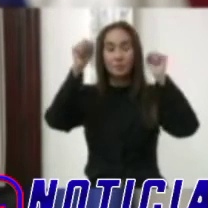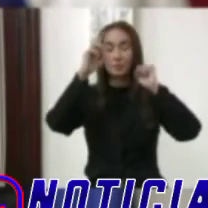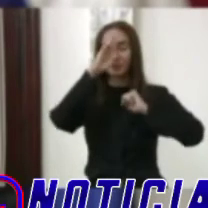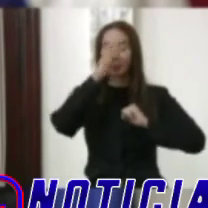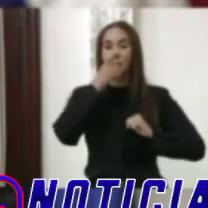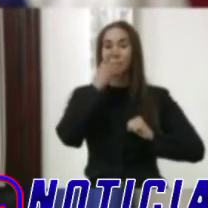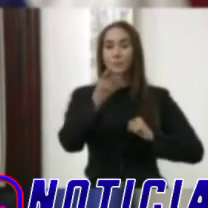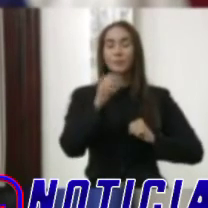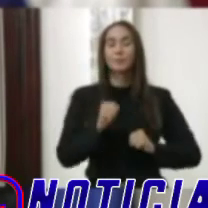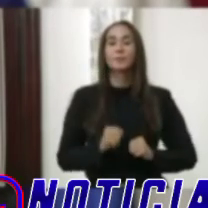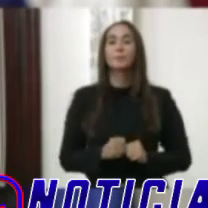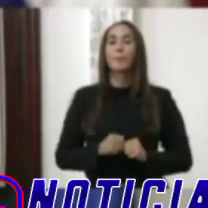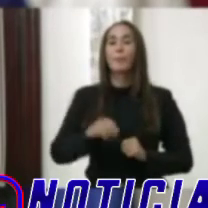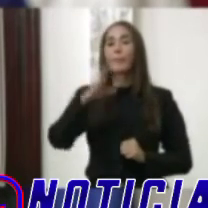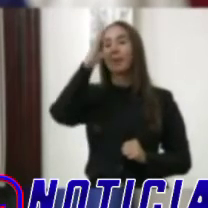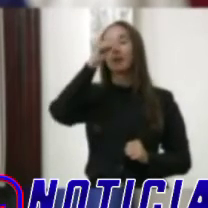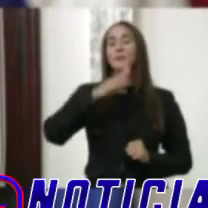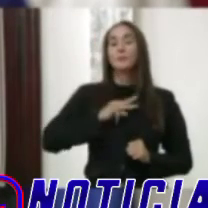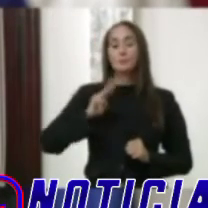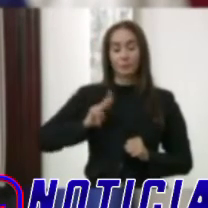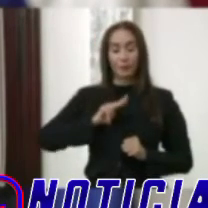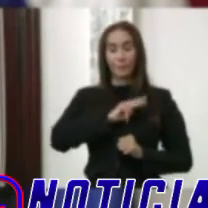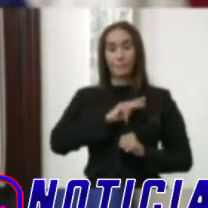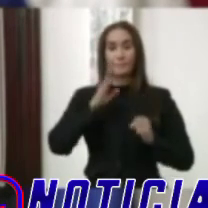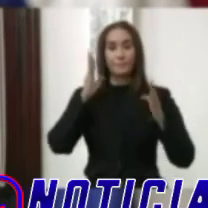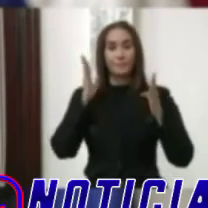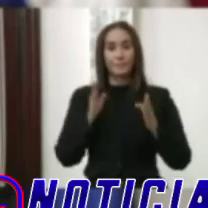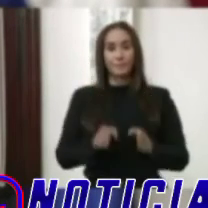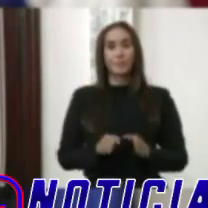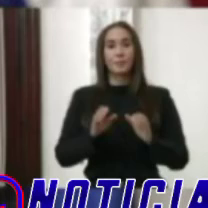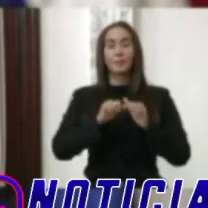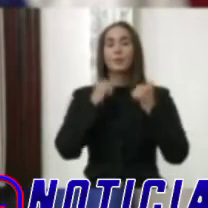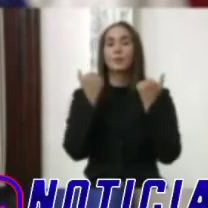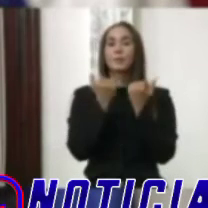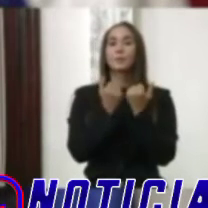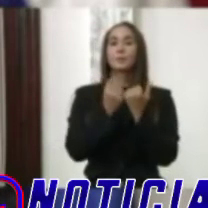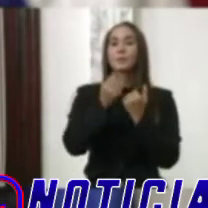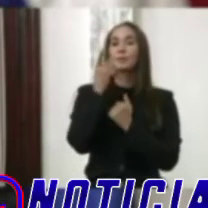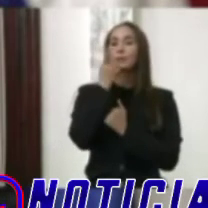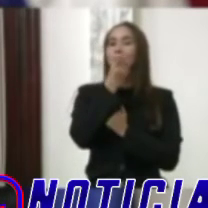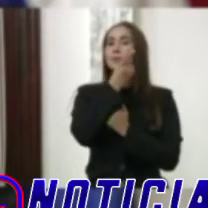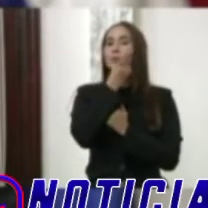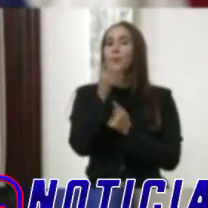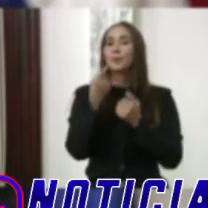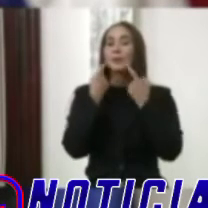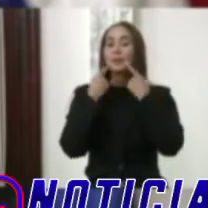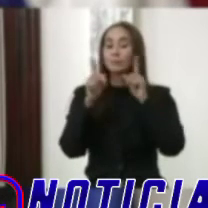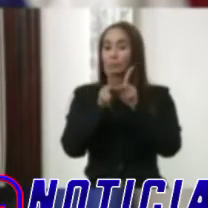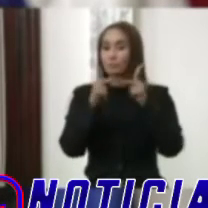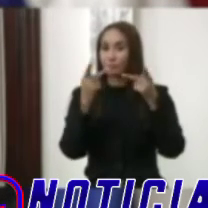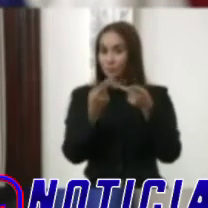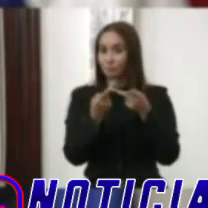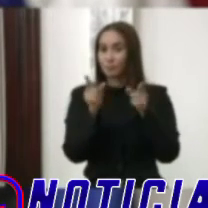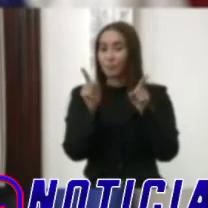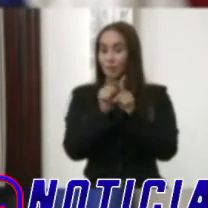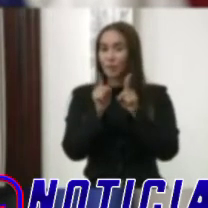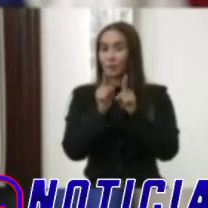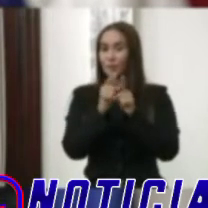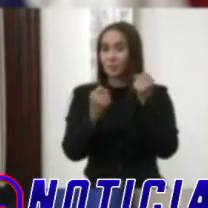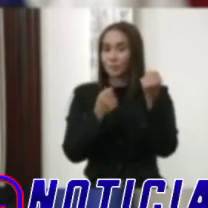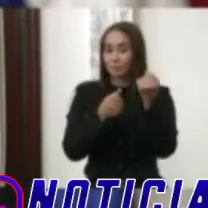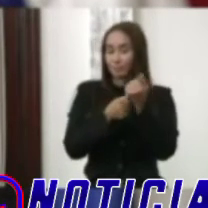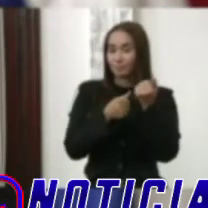República, señores miembros de la Sociedad Dominicana de Diarios, que son también socios de